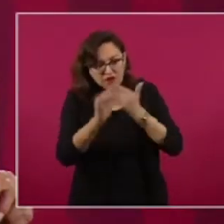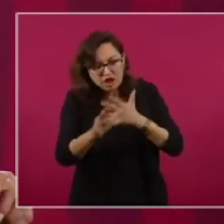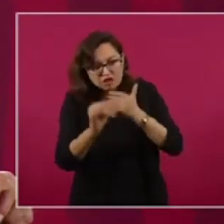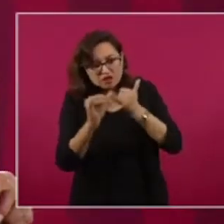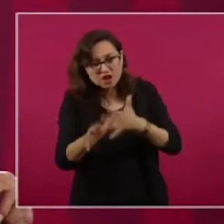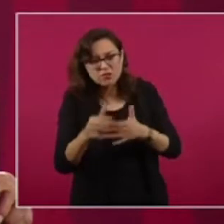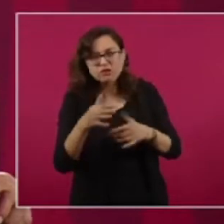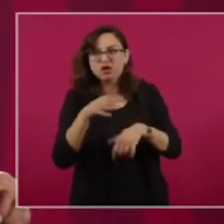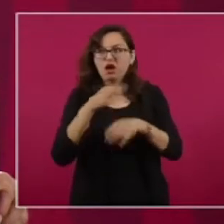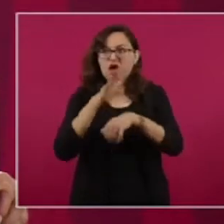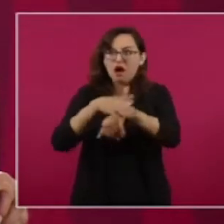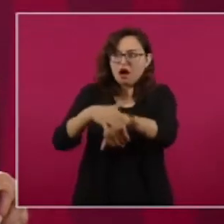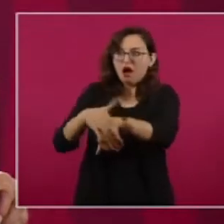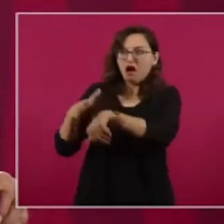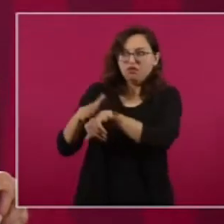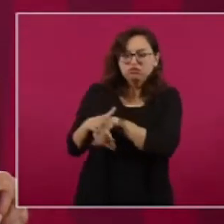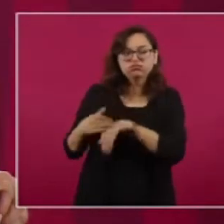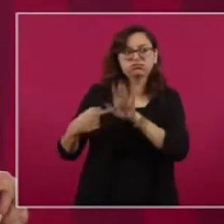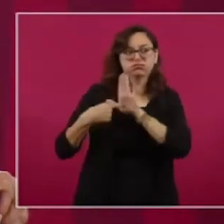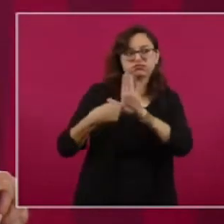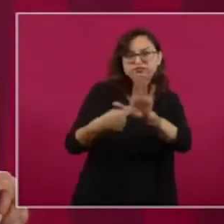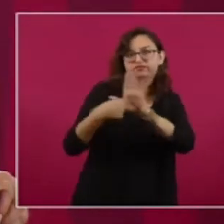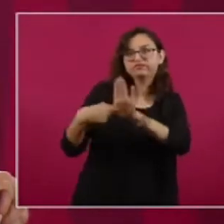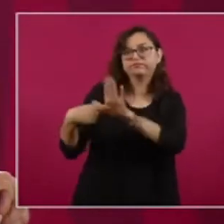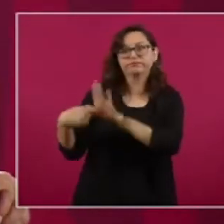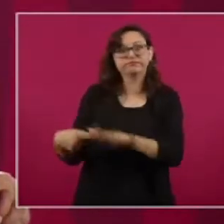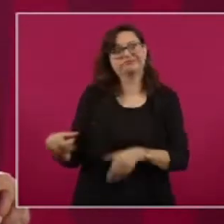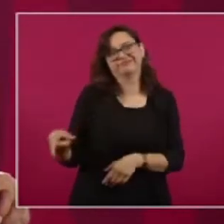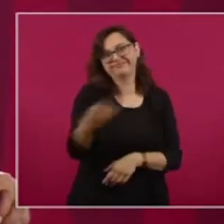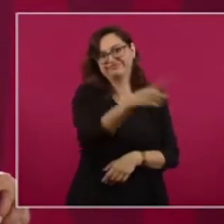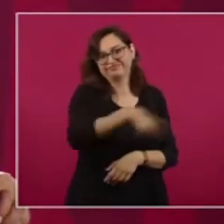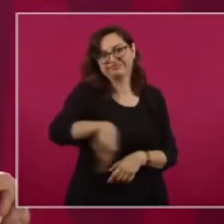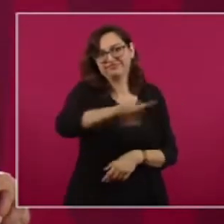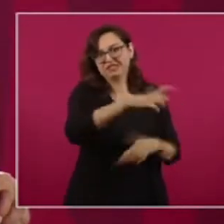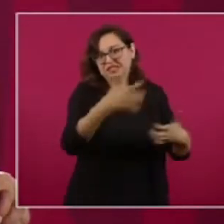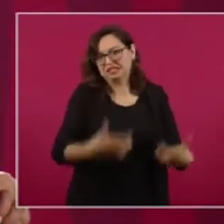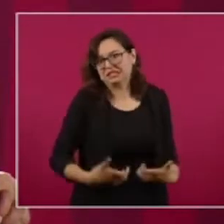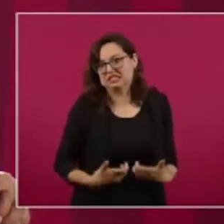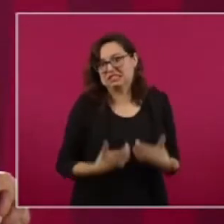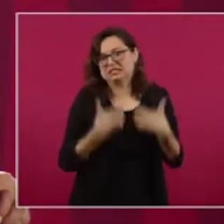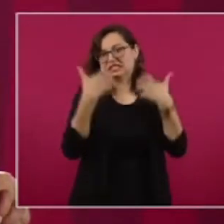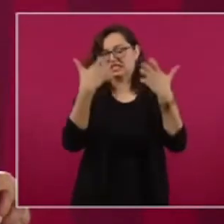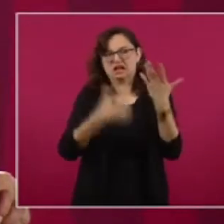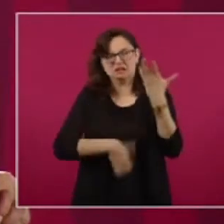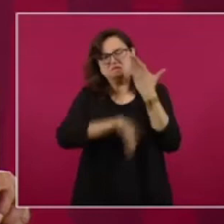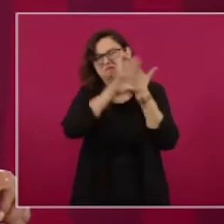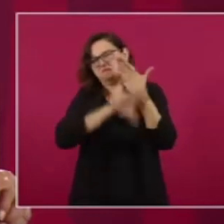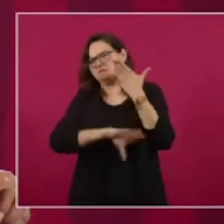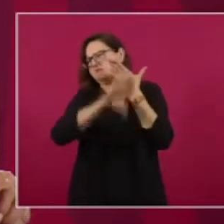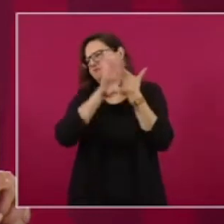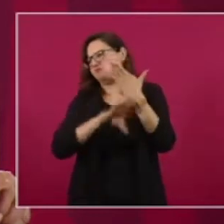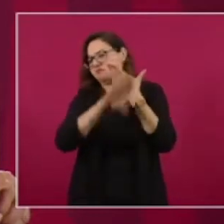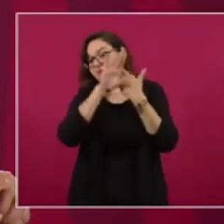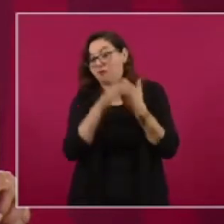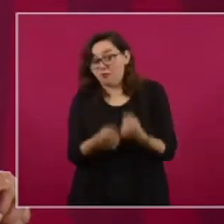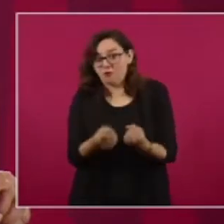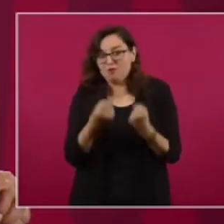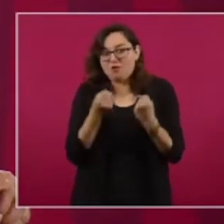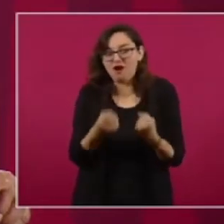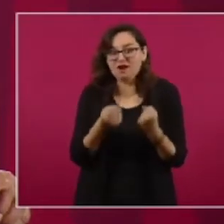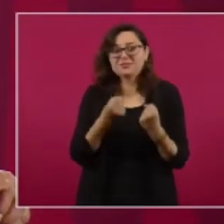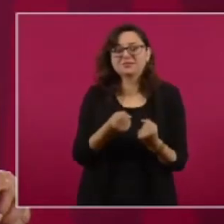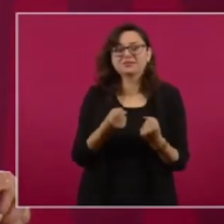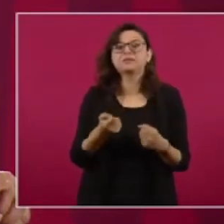Pero no solo es nuestro caso, es de todo lo que hacían, y no sabemos si lo